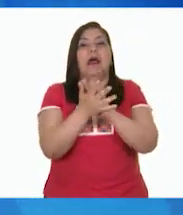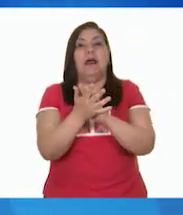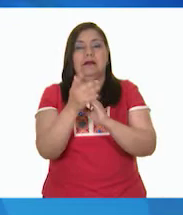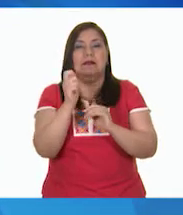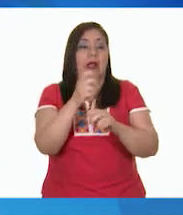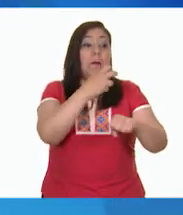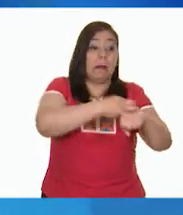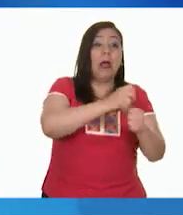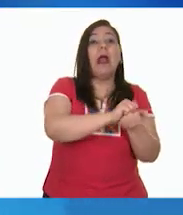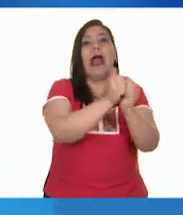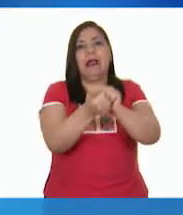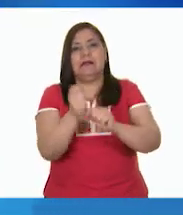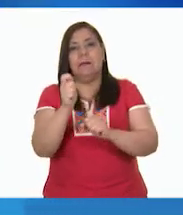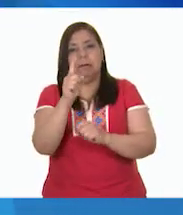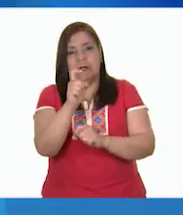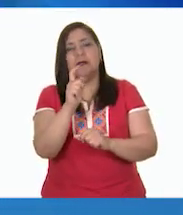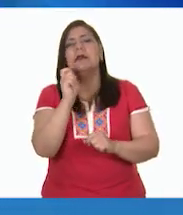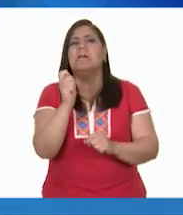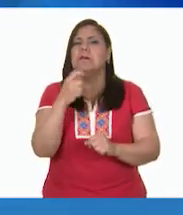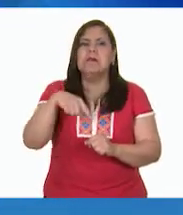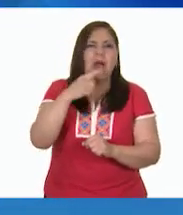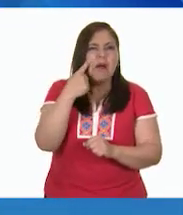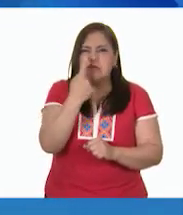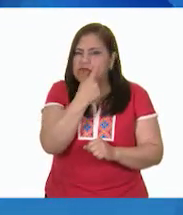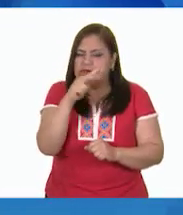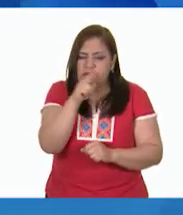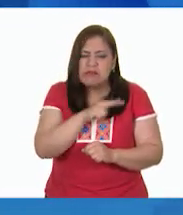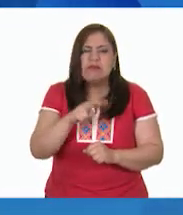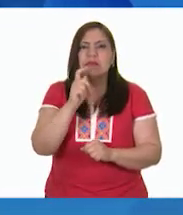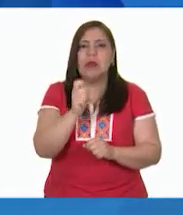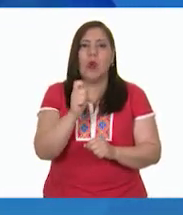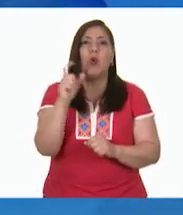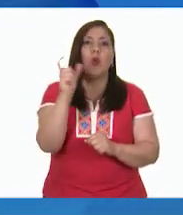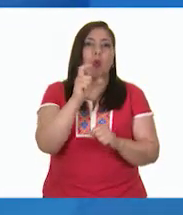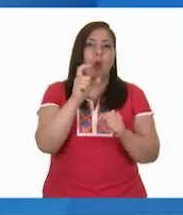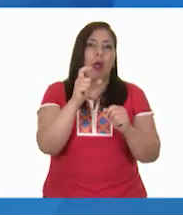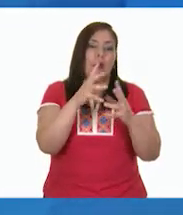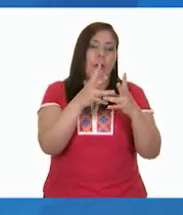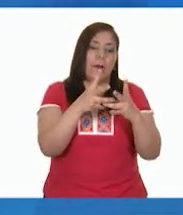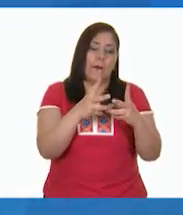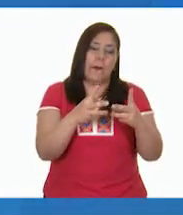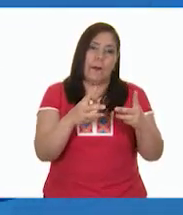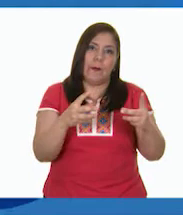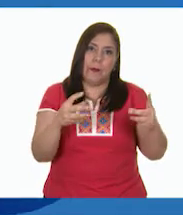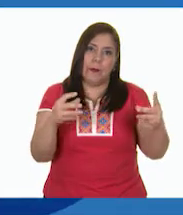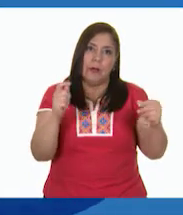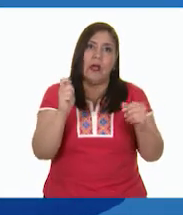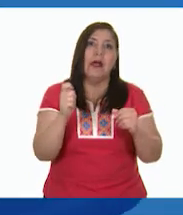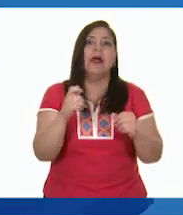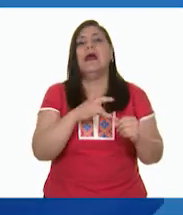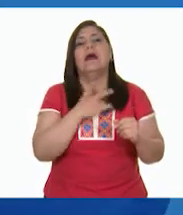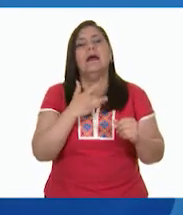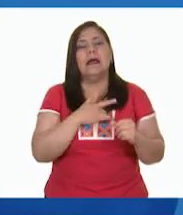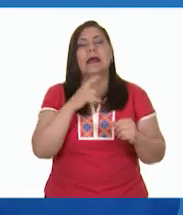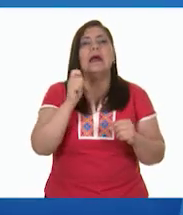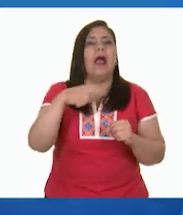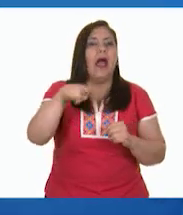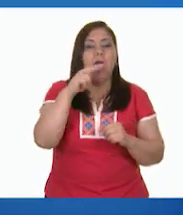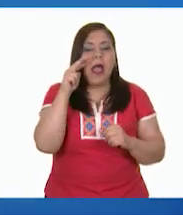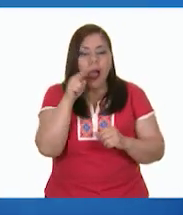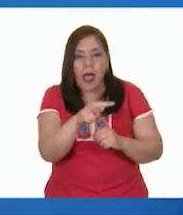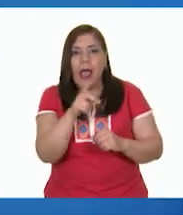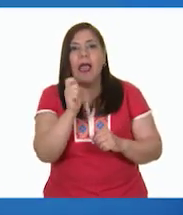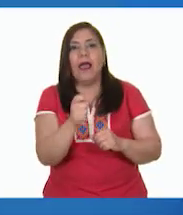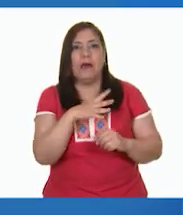que vamos a observar? Durante el proceso de descongelamiento, vamos a observar que en algún momento vamos a